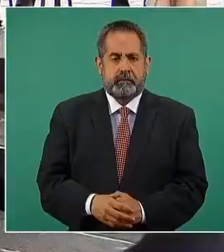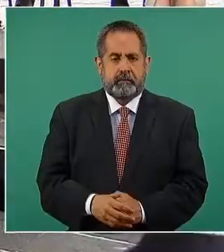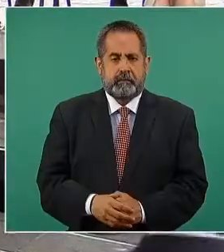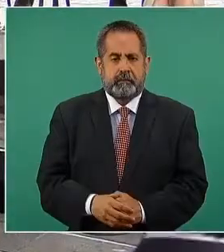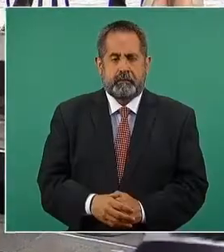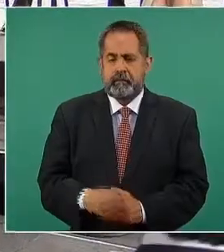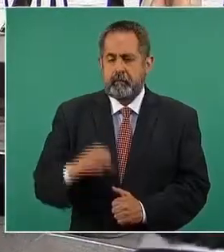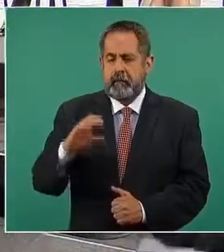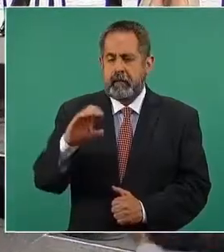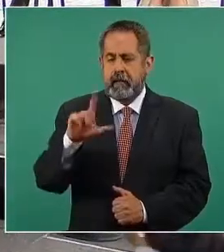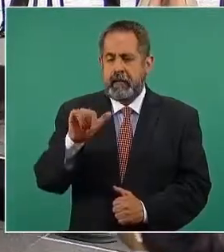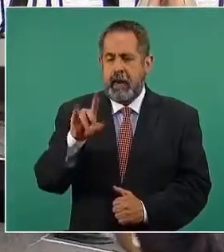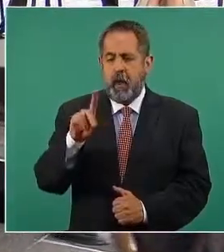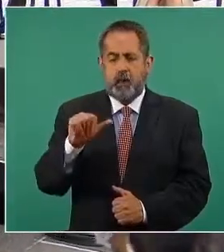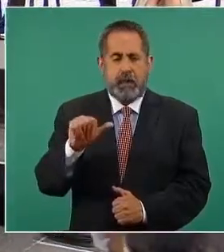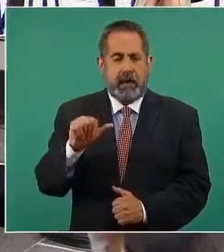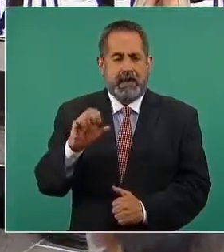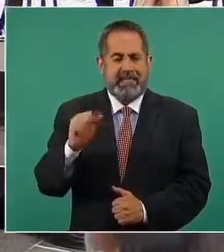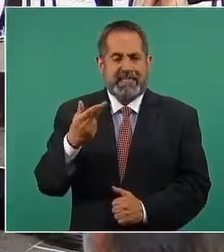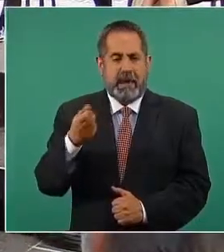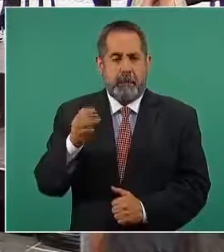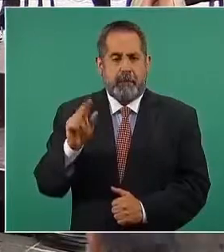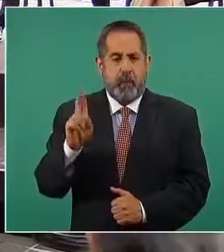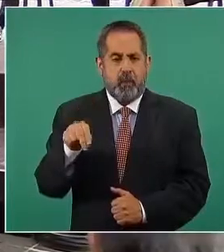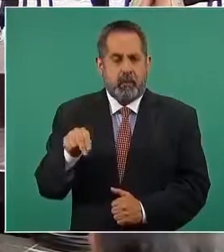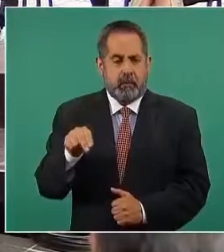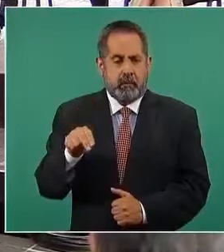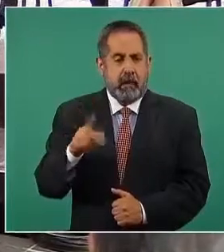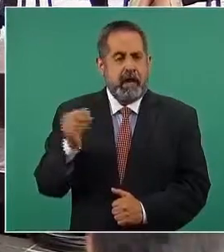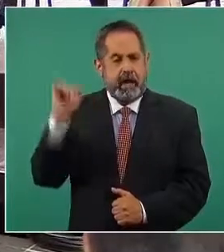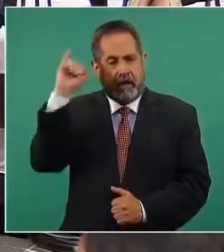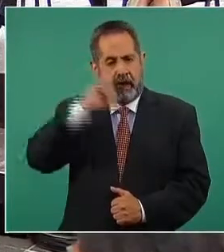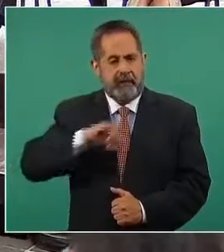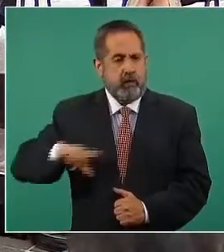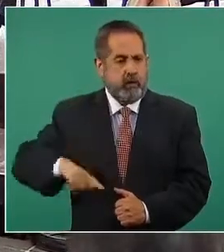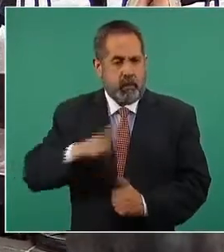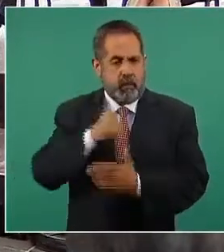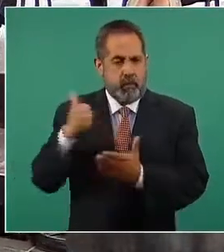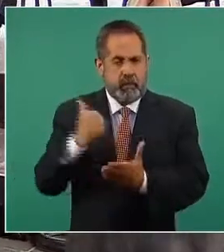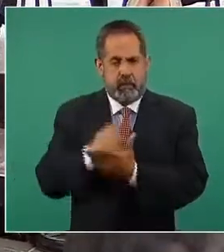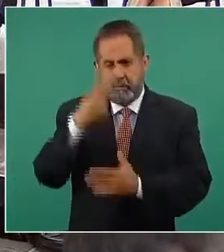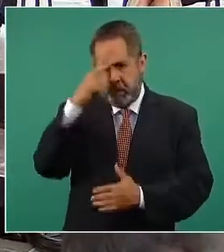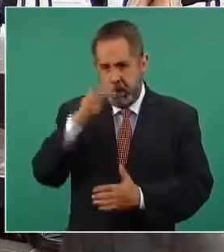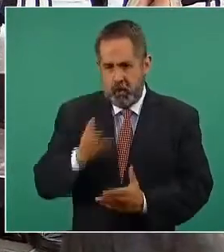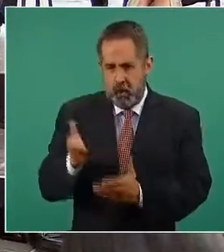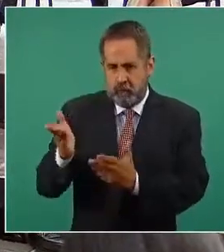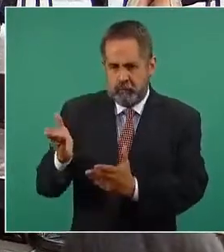Claudia Sheinbaum, jefa de gobierno de la Ciudad de México.